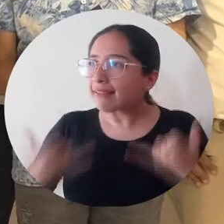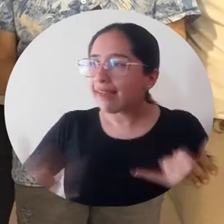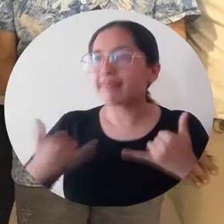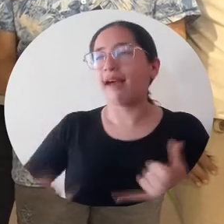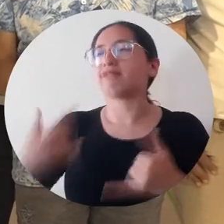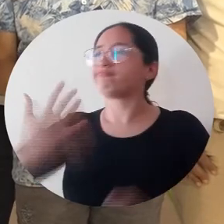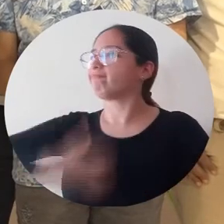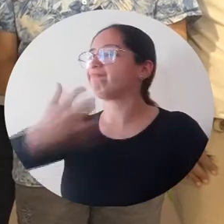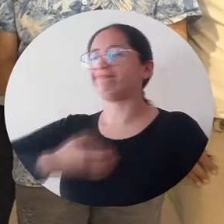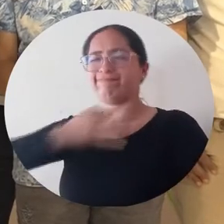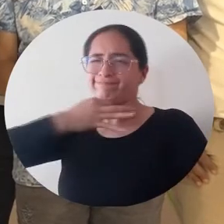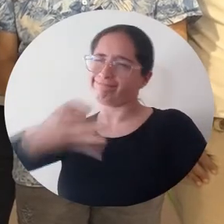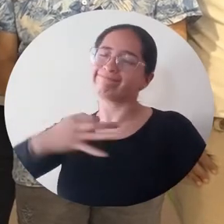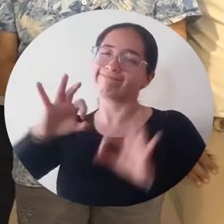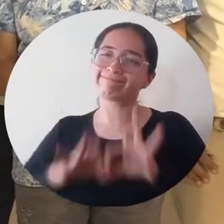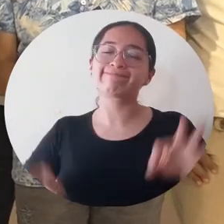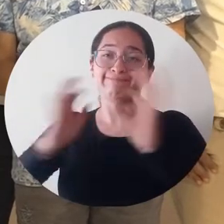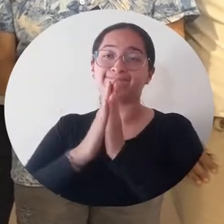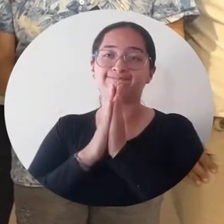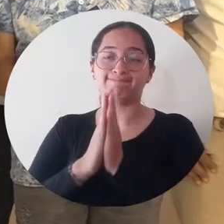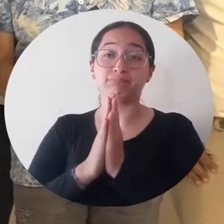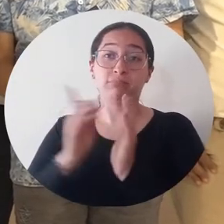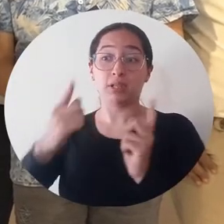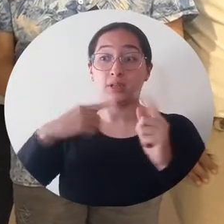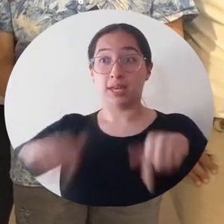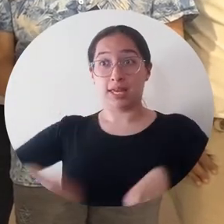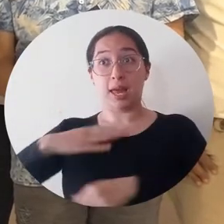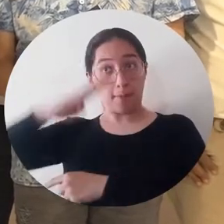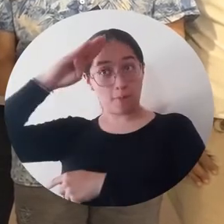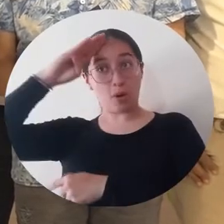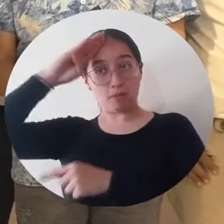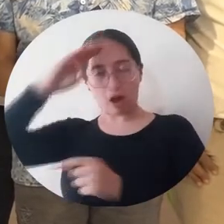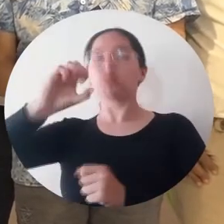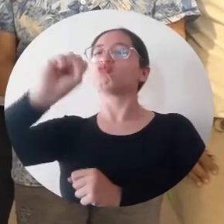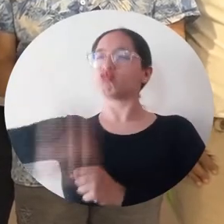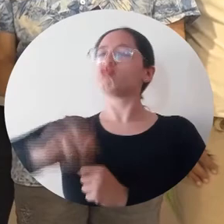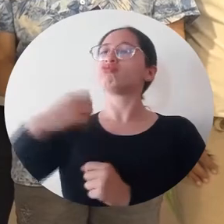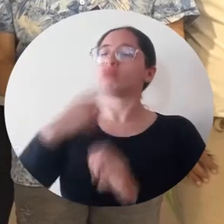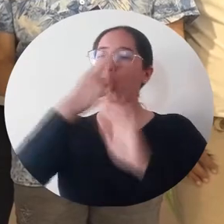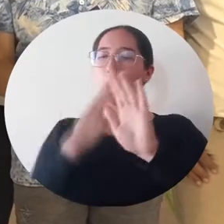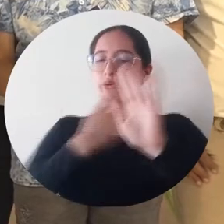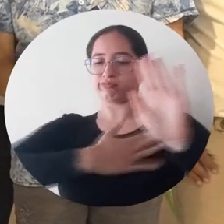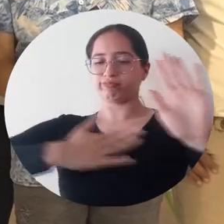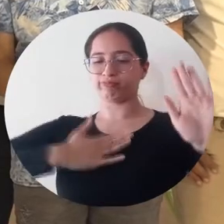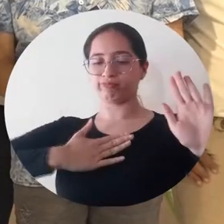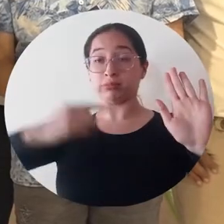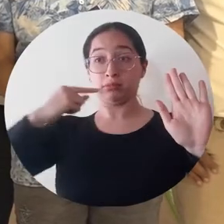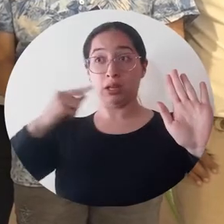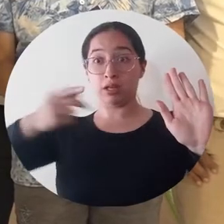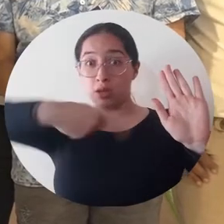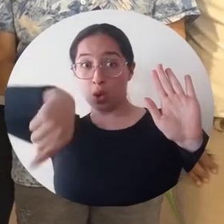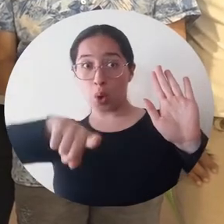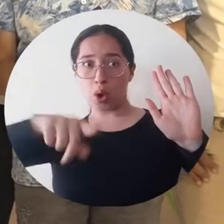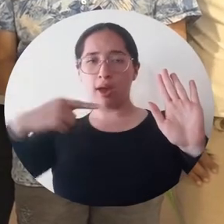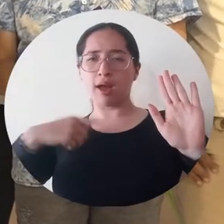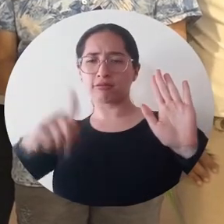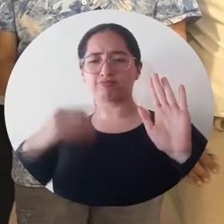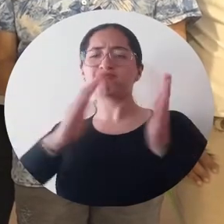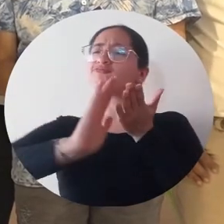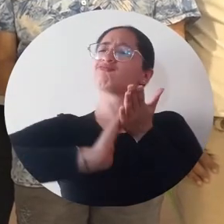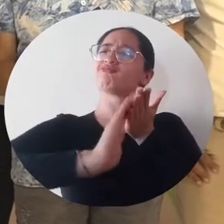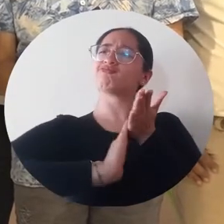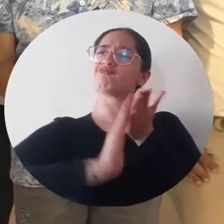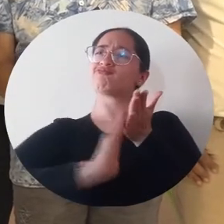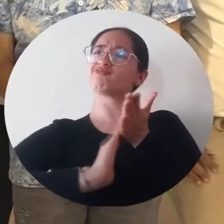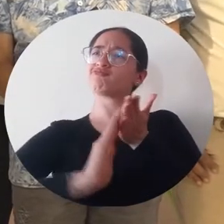apoyo, si no tenemos la información a tiempo, si no tenemos ese compromiso y esa unidad que hoy hemos querido tener. Así